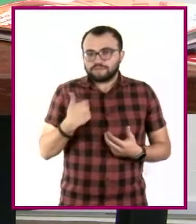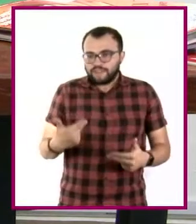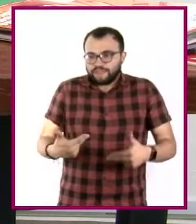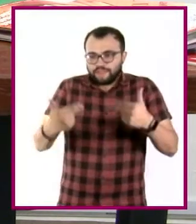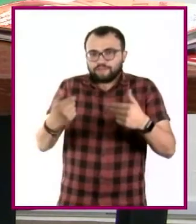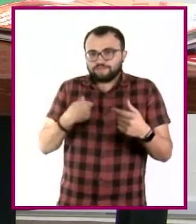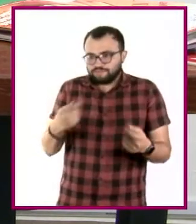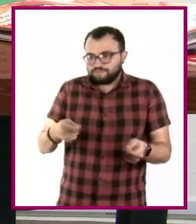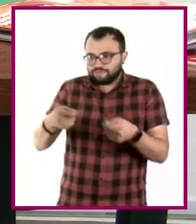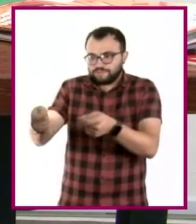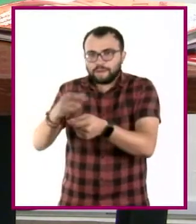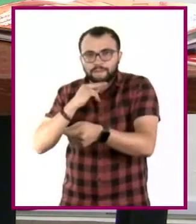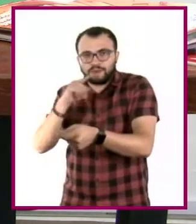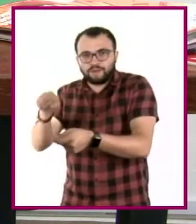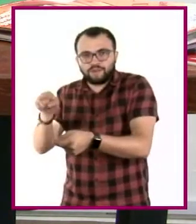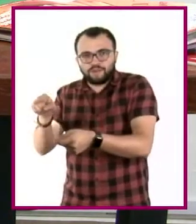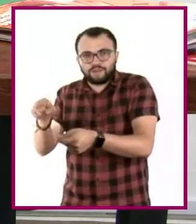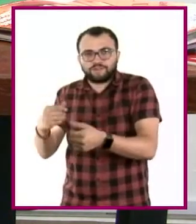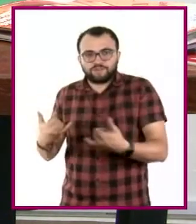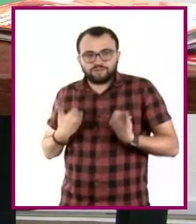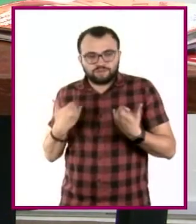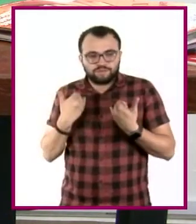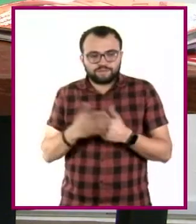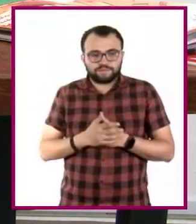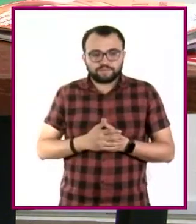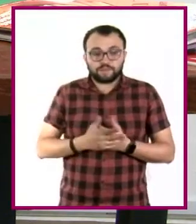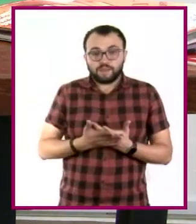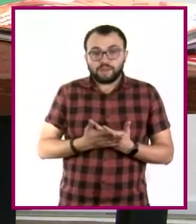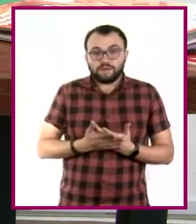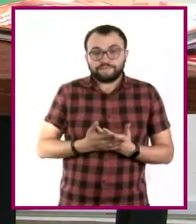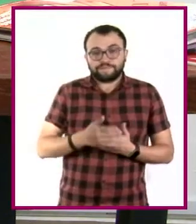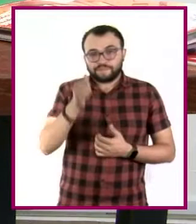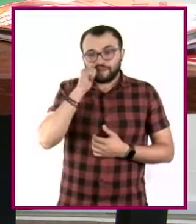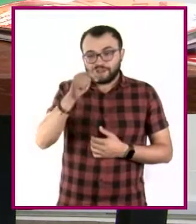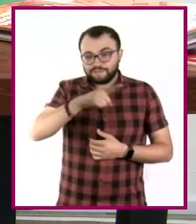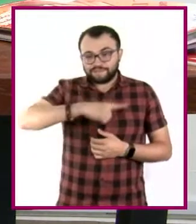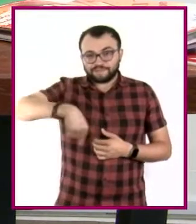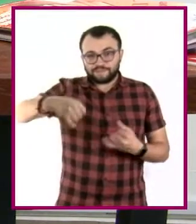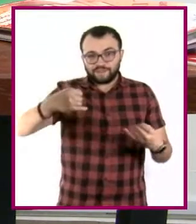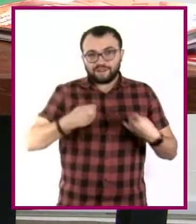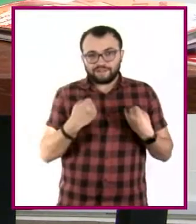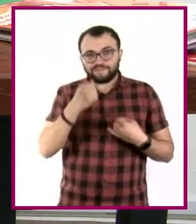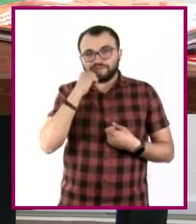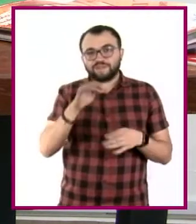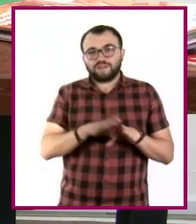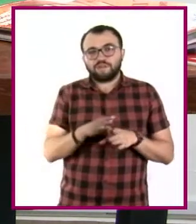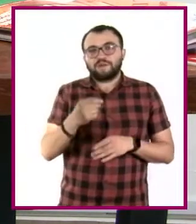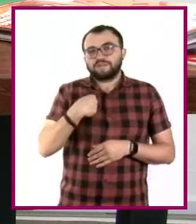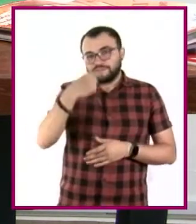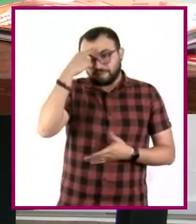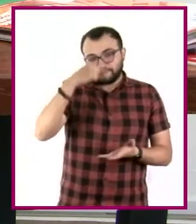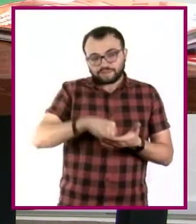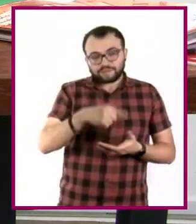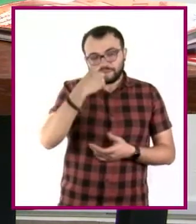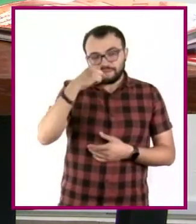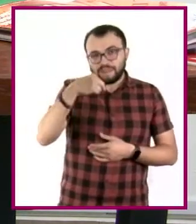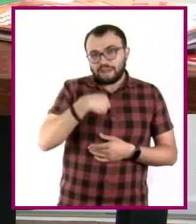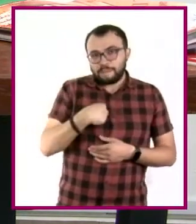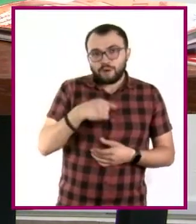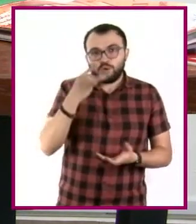capacidades. Con frecuencia, a los adolescentes nos consideran apáticos y centrados en nosotros mismos.